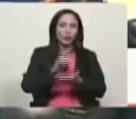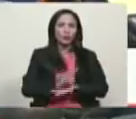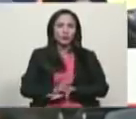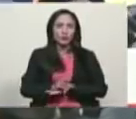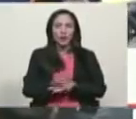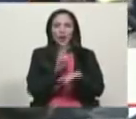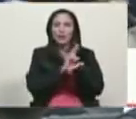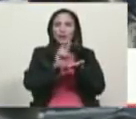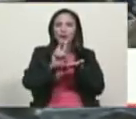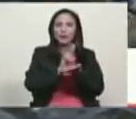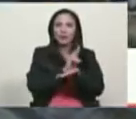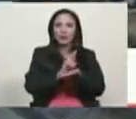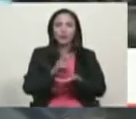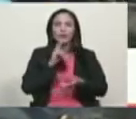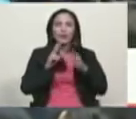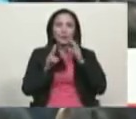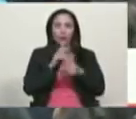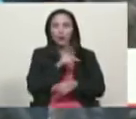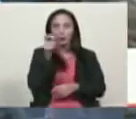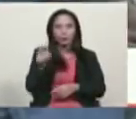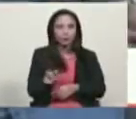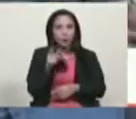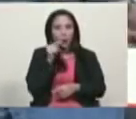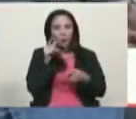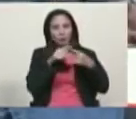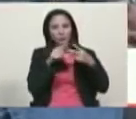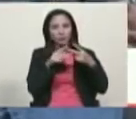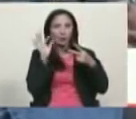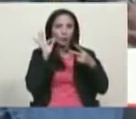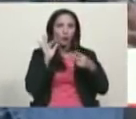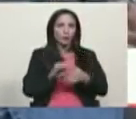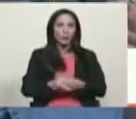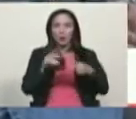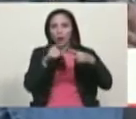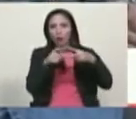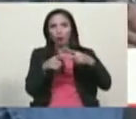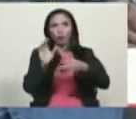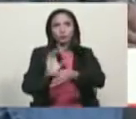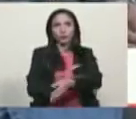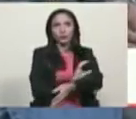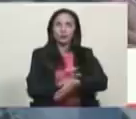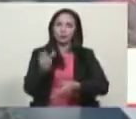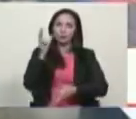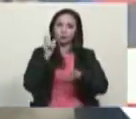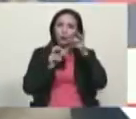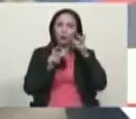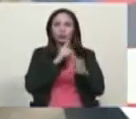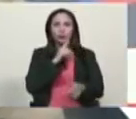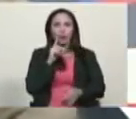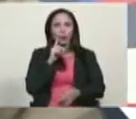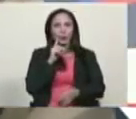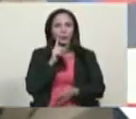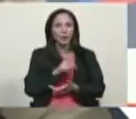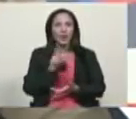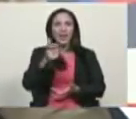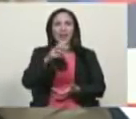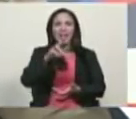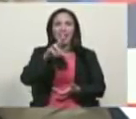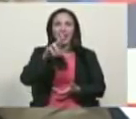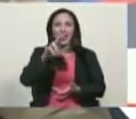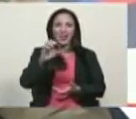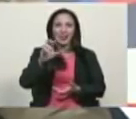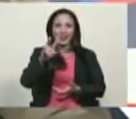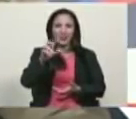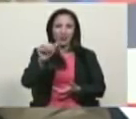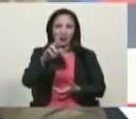Karel García y Danilo Vázquez. Y cuando uno escucha el nombre de Guevara, del Che,